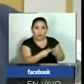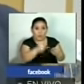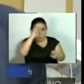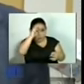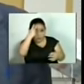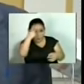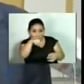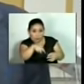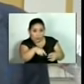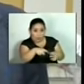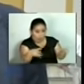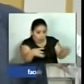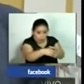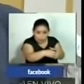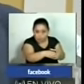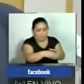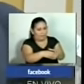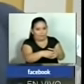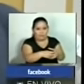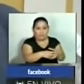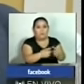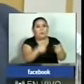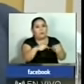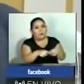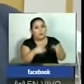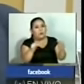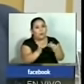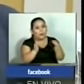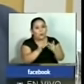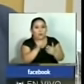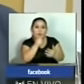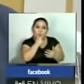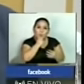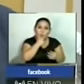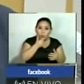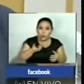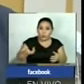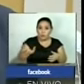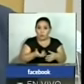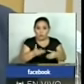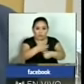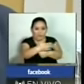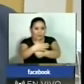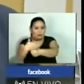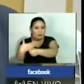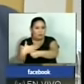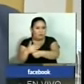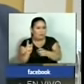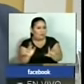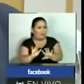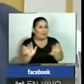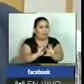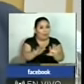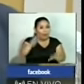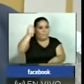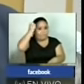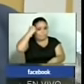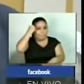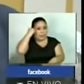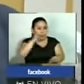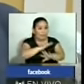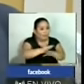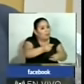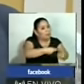que sea parte de una agrupación, pero también nos queda la decisión a los sectores políticos de no hacer tratos ni ofertas de